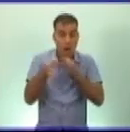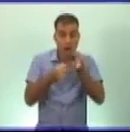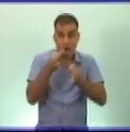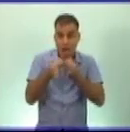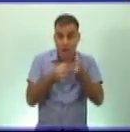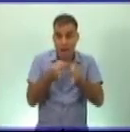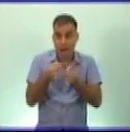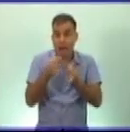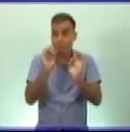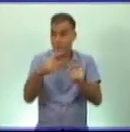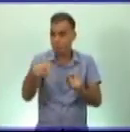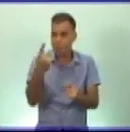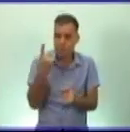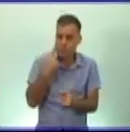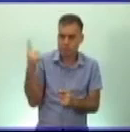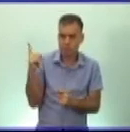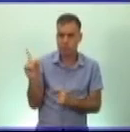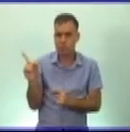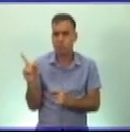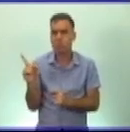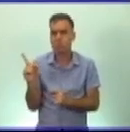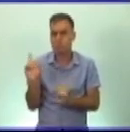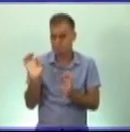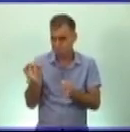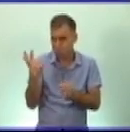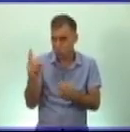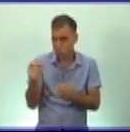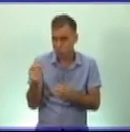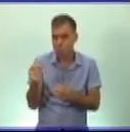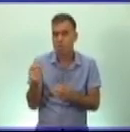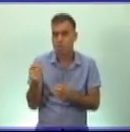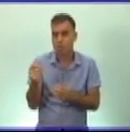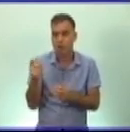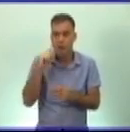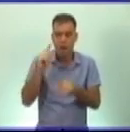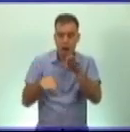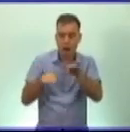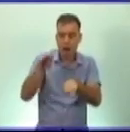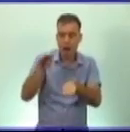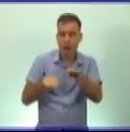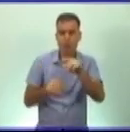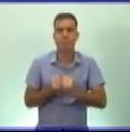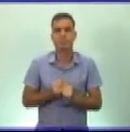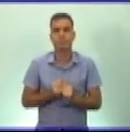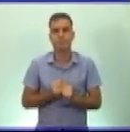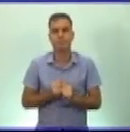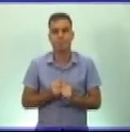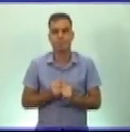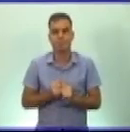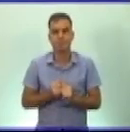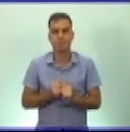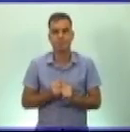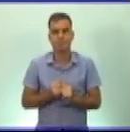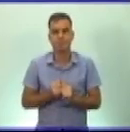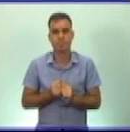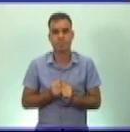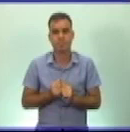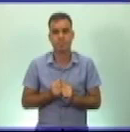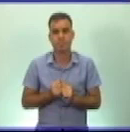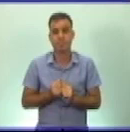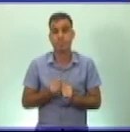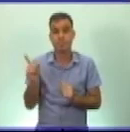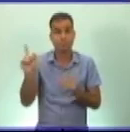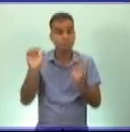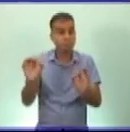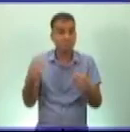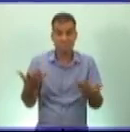ustedes observan cuando analizan los números de oxidación en una ecuación es que estos varían. Pero esa variación está dada precisamente